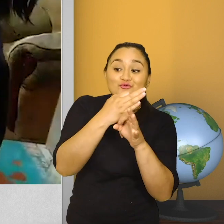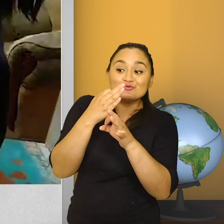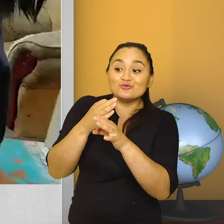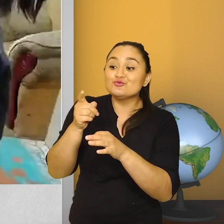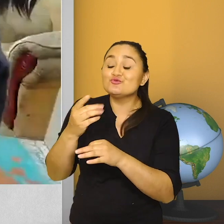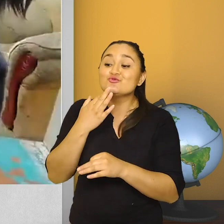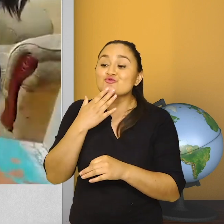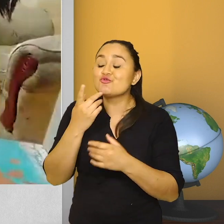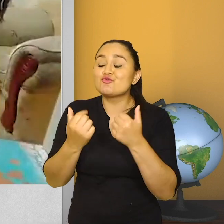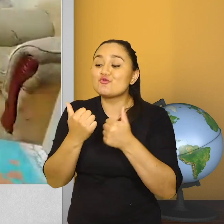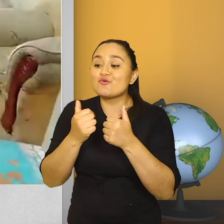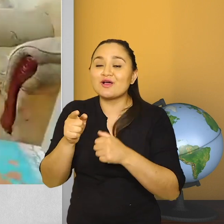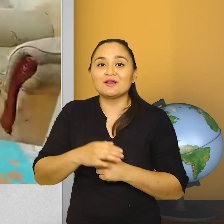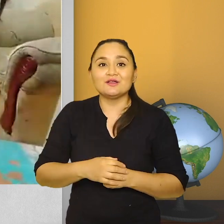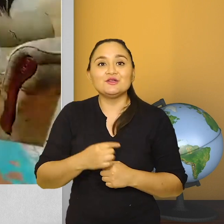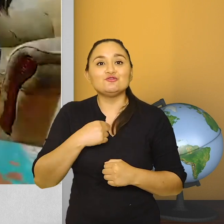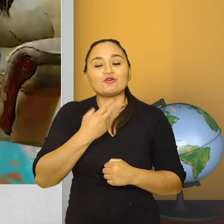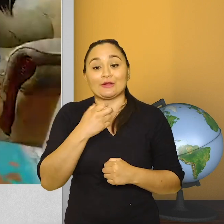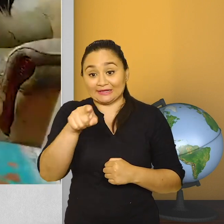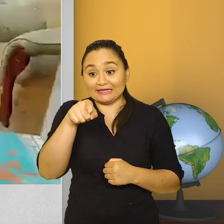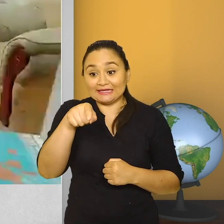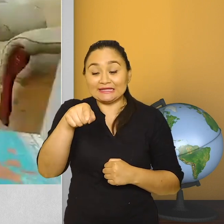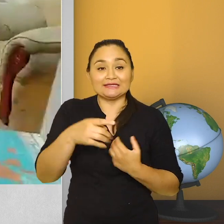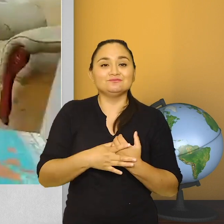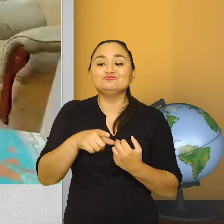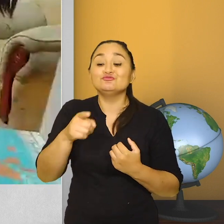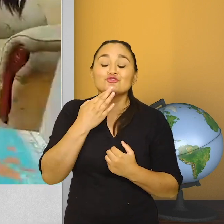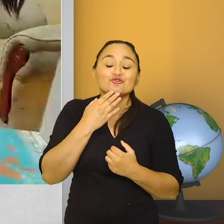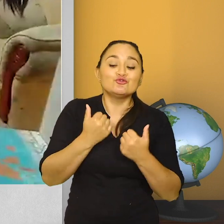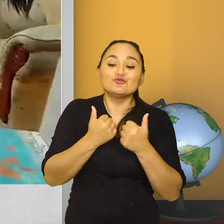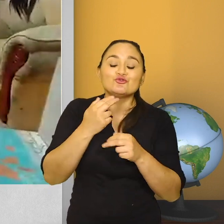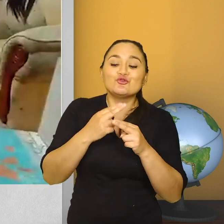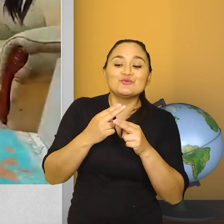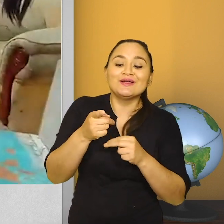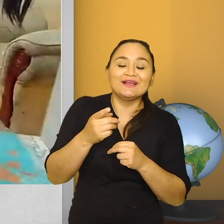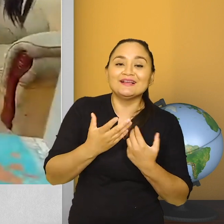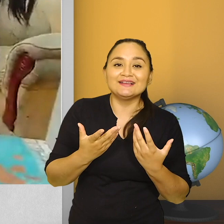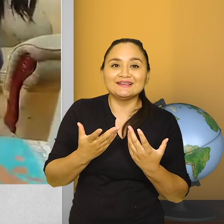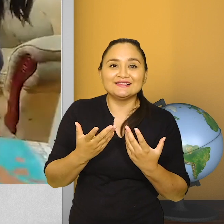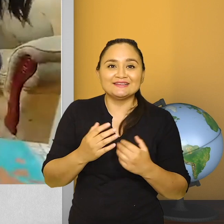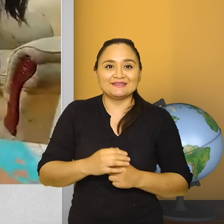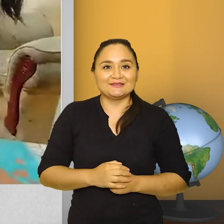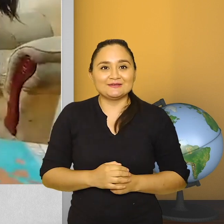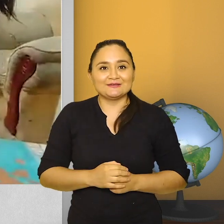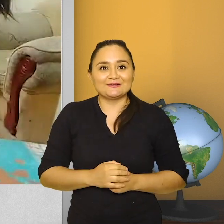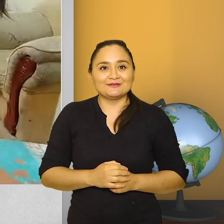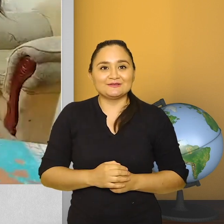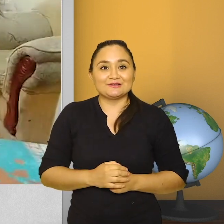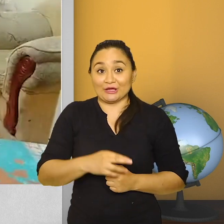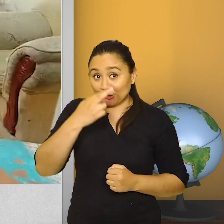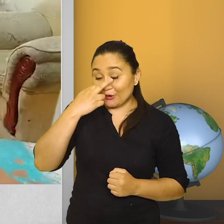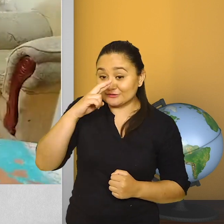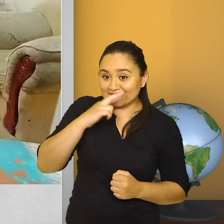¡Ah! Ahora tú, ¿qué color quieres, Isabela? Yo quiero ese. ¿Este? ¿Qué color es ese?